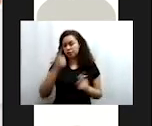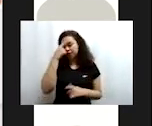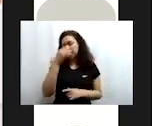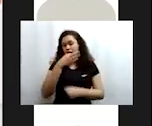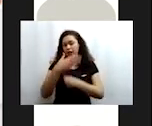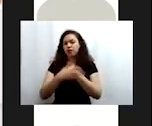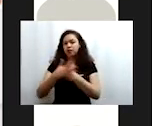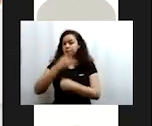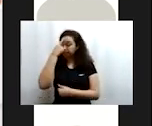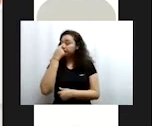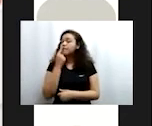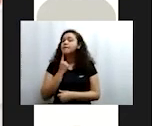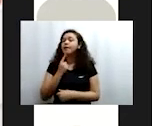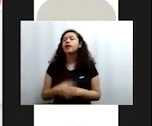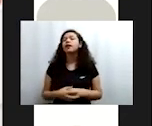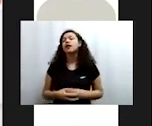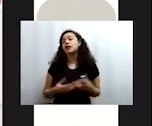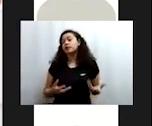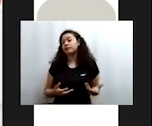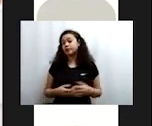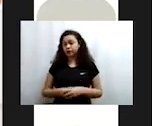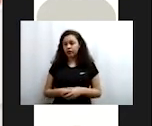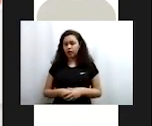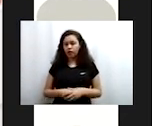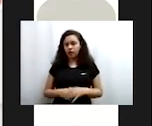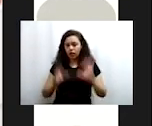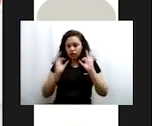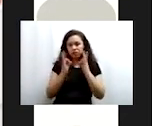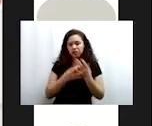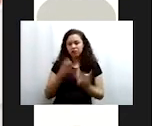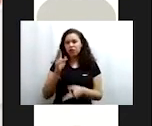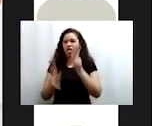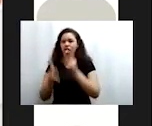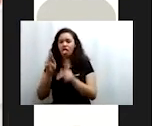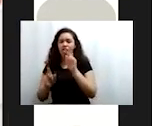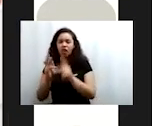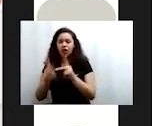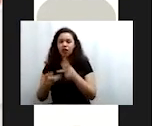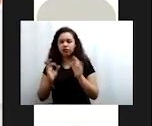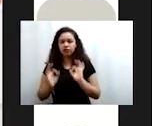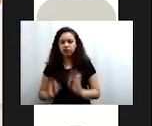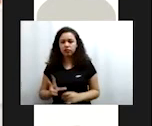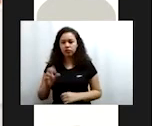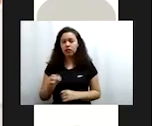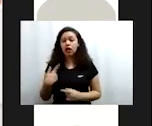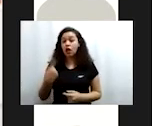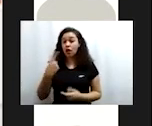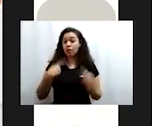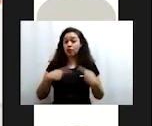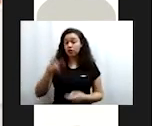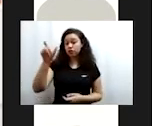perfiles, ¿no? Ahora, de manera informal, recursos humanos puede ser una persona, como ya lo mencioné, del